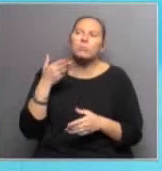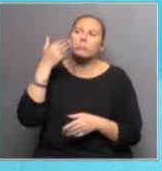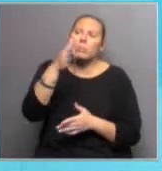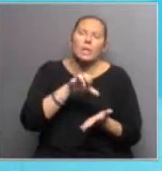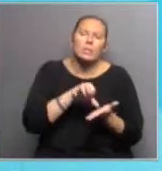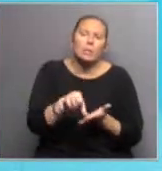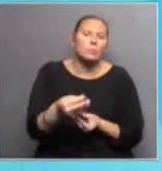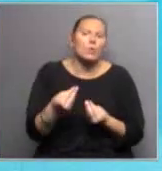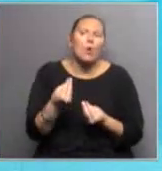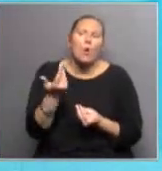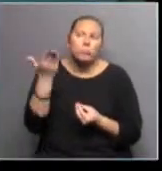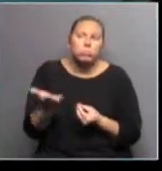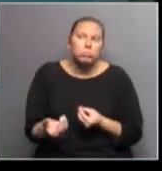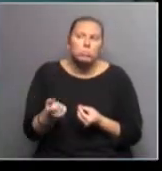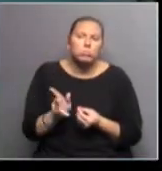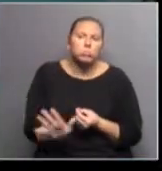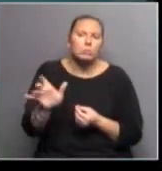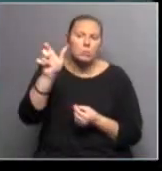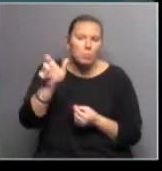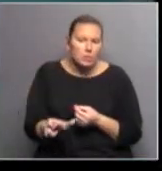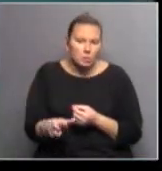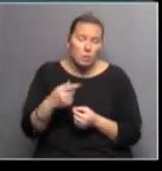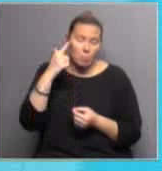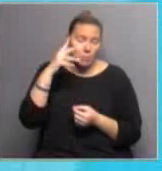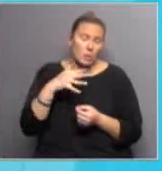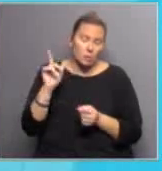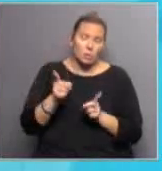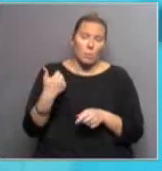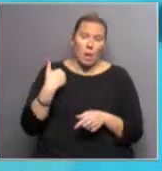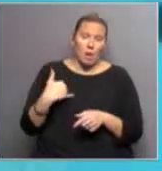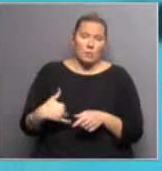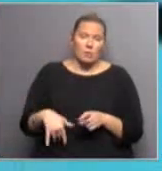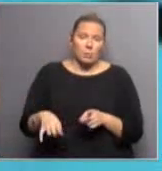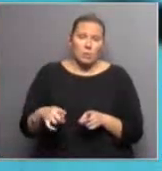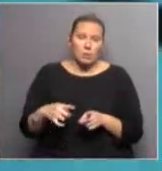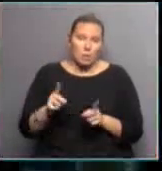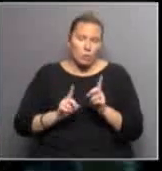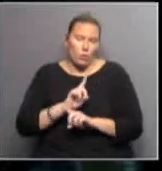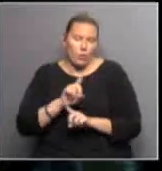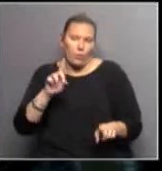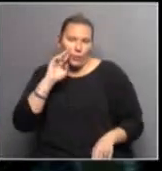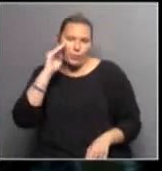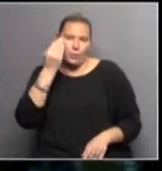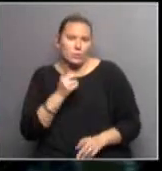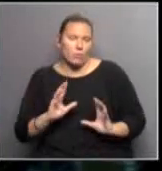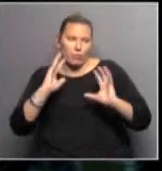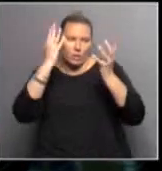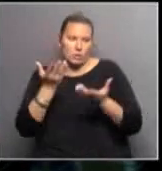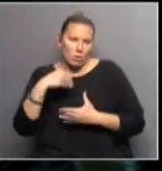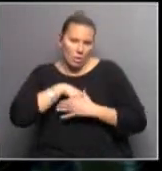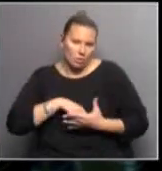este servicio? Porque me imagino que también, lamentablemente, deben haber muchos que no reconocen ejercer esa